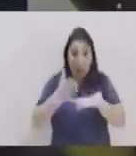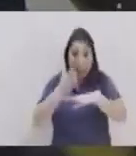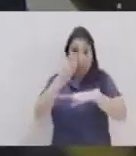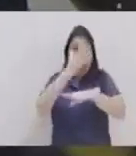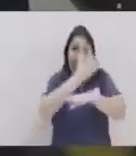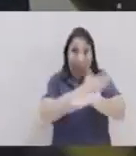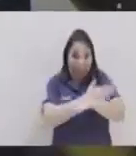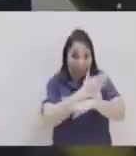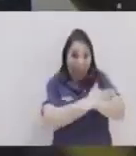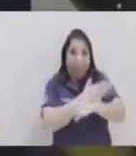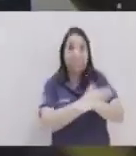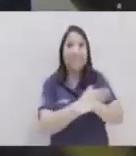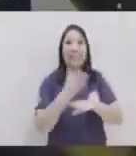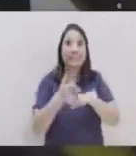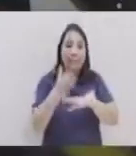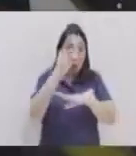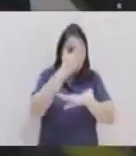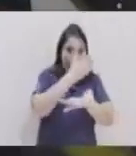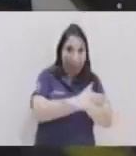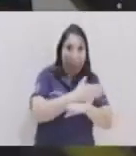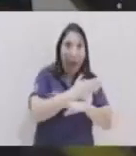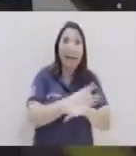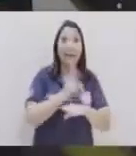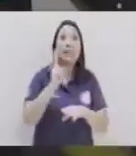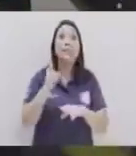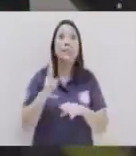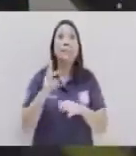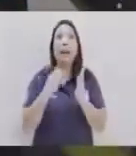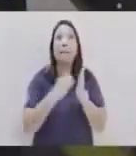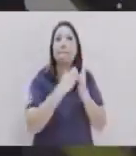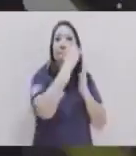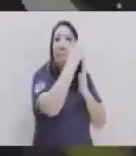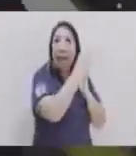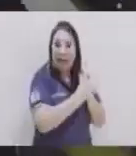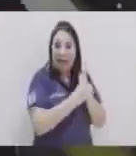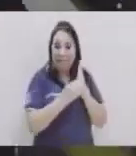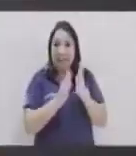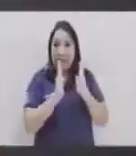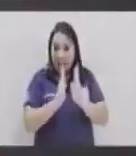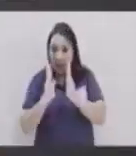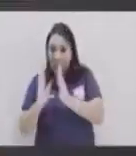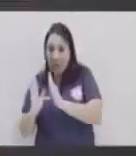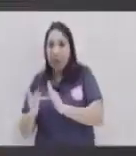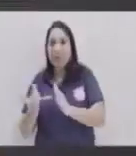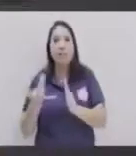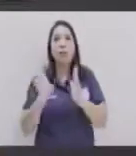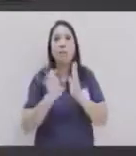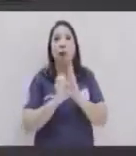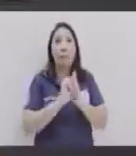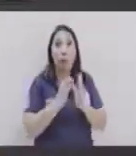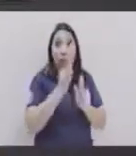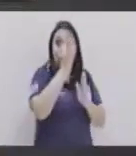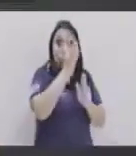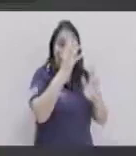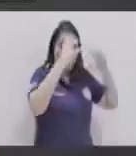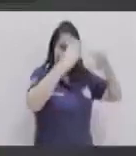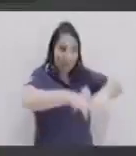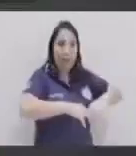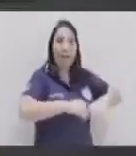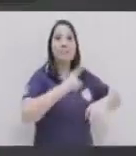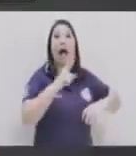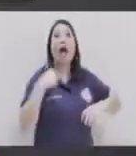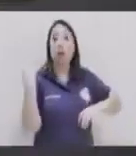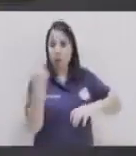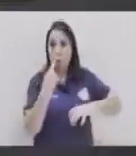rehabilitación, luego de recuperación para posteriormente reconstruir y hacer algunas obras de